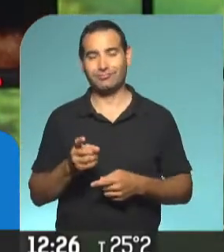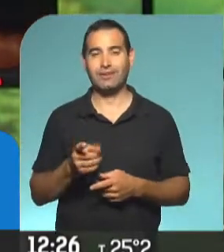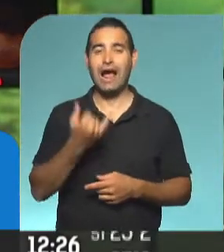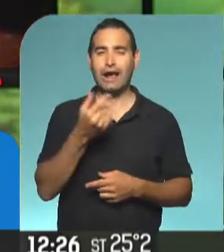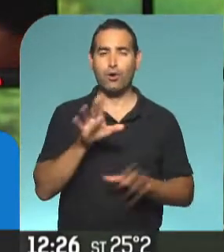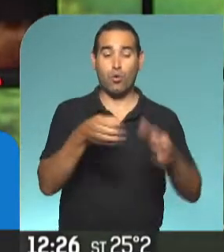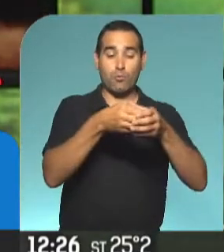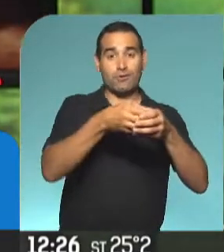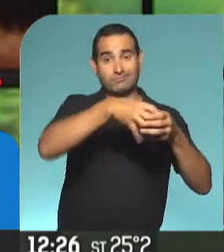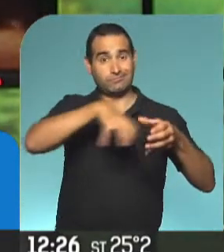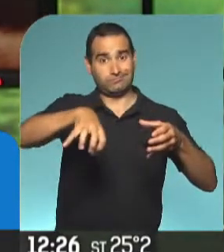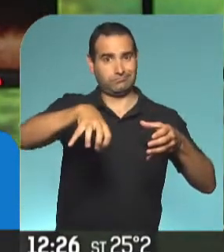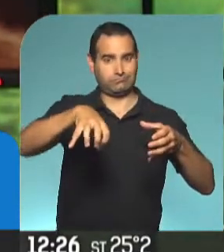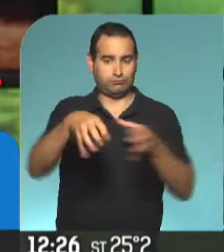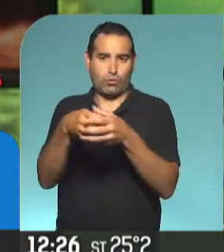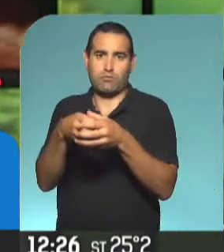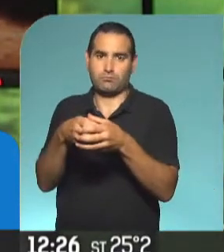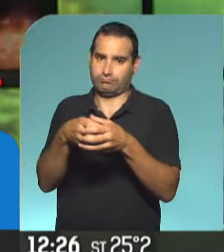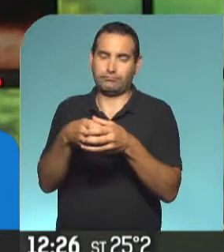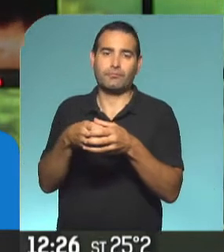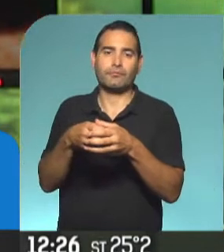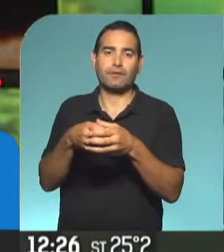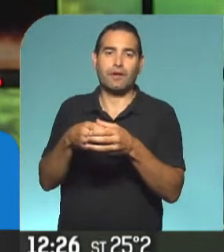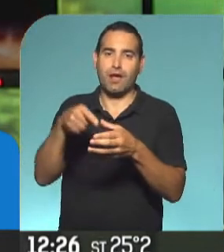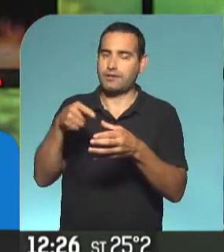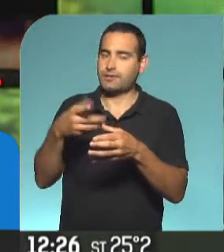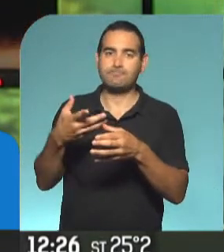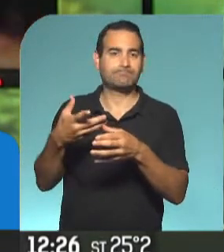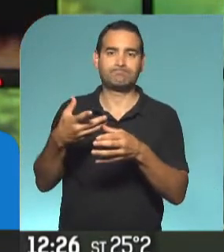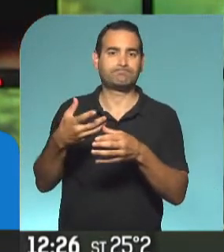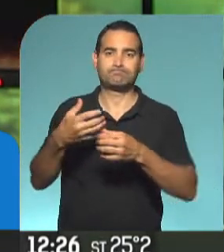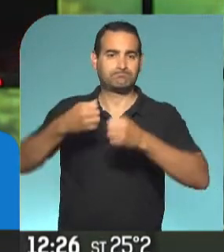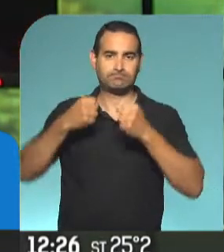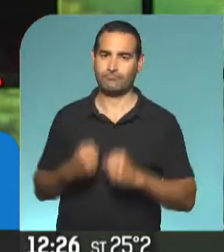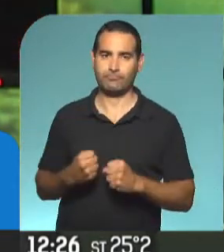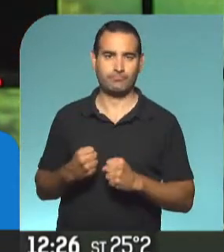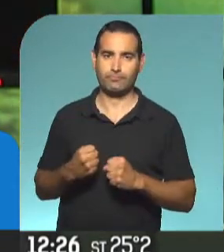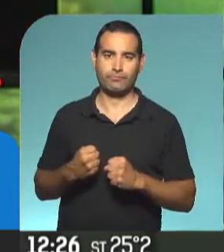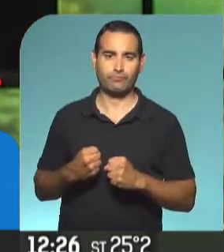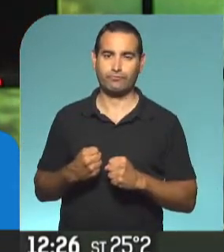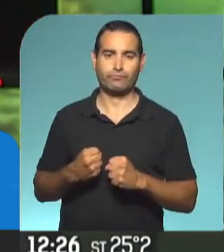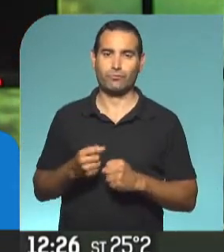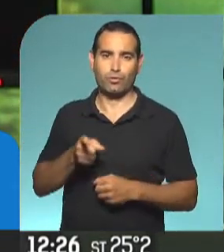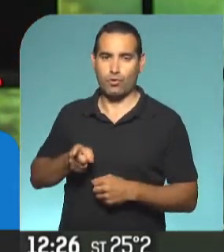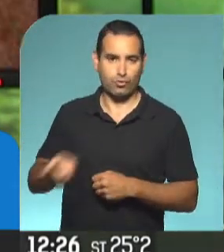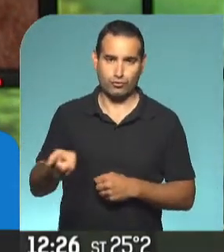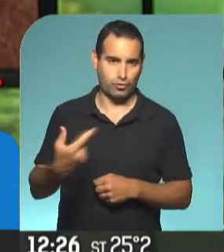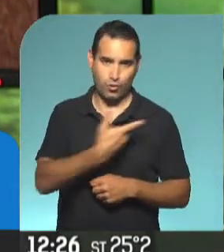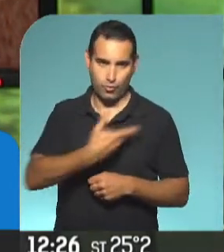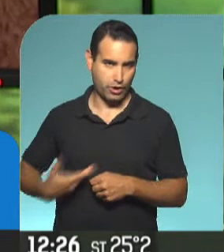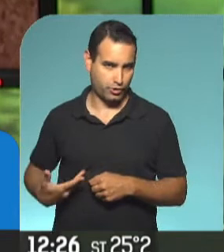ya está claramente identificado que ha tomado como postura una posición de oposición al gobierno